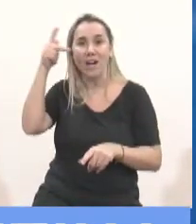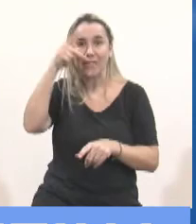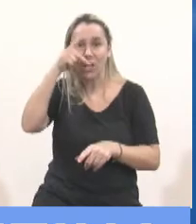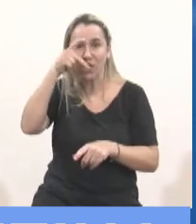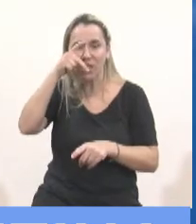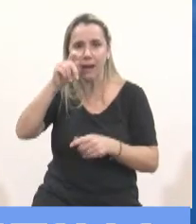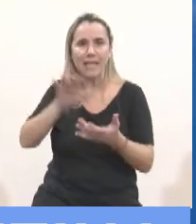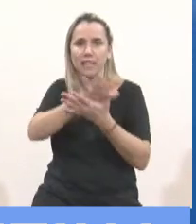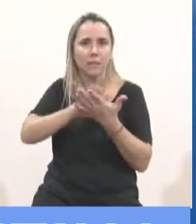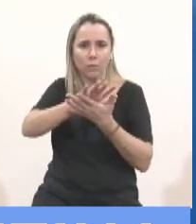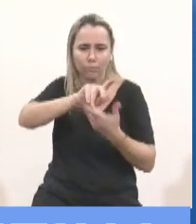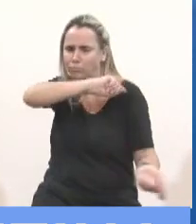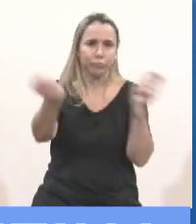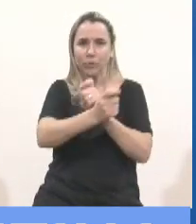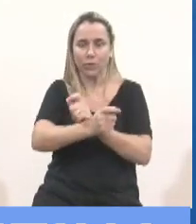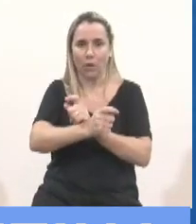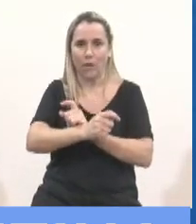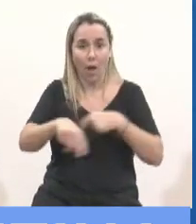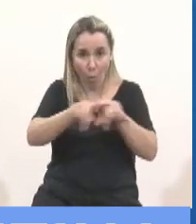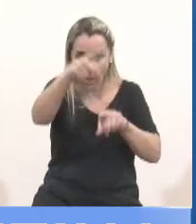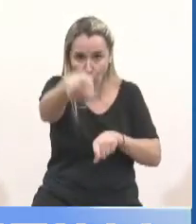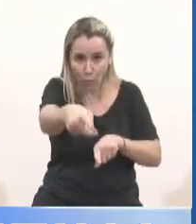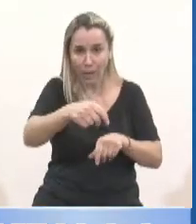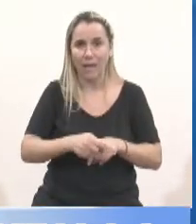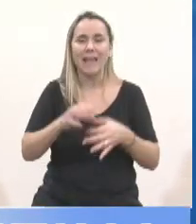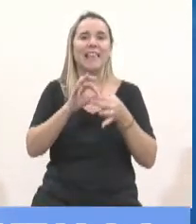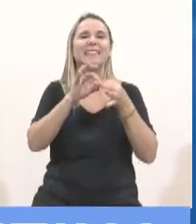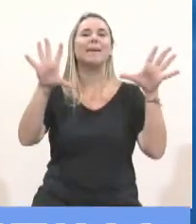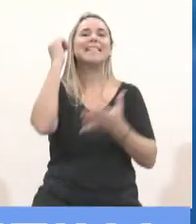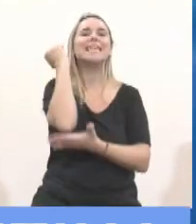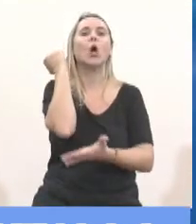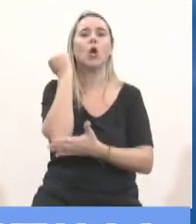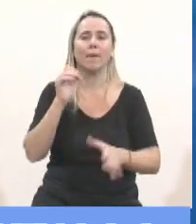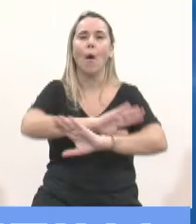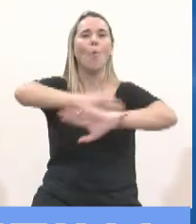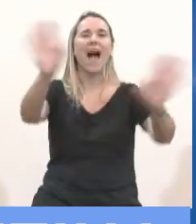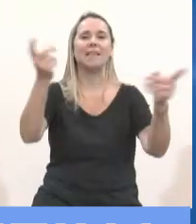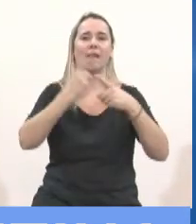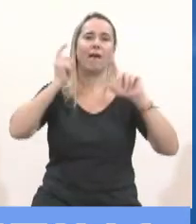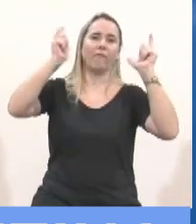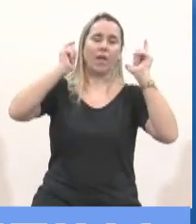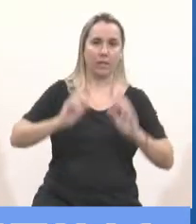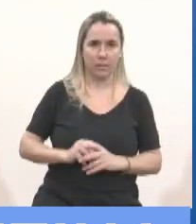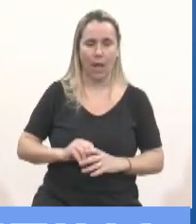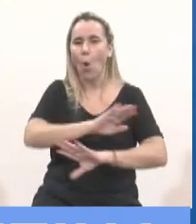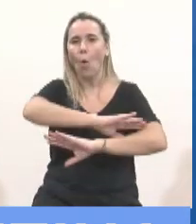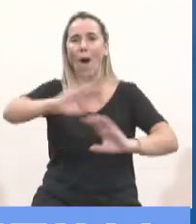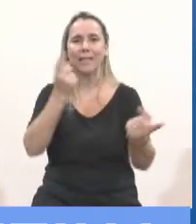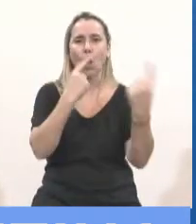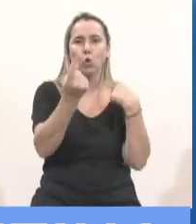usted, con la simple concepción, independencia económica, basta de farra, basta de las